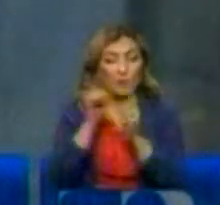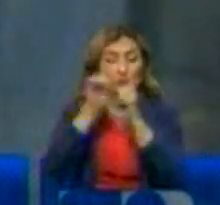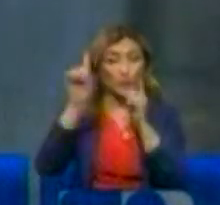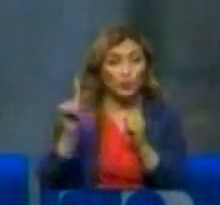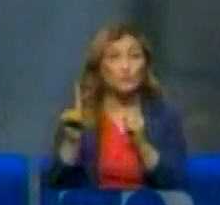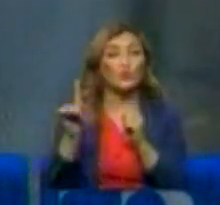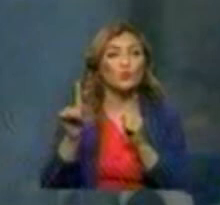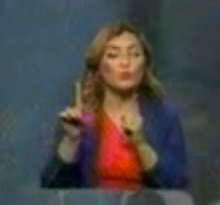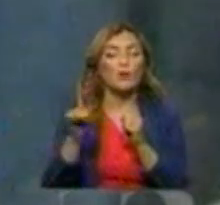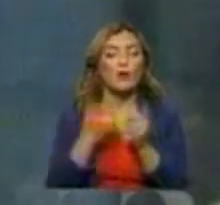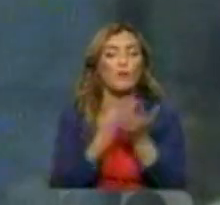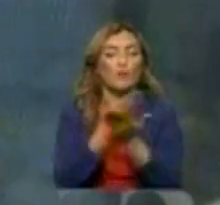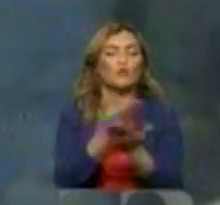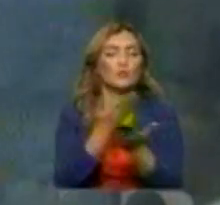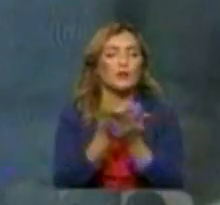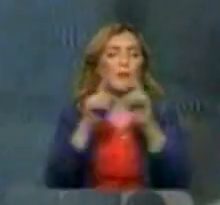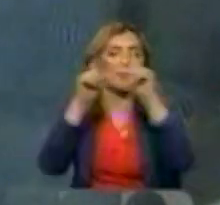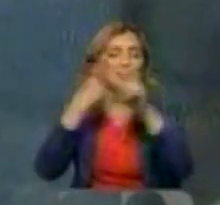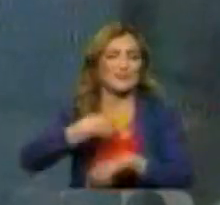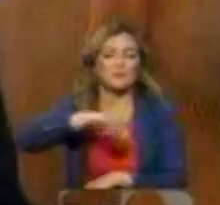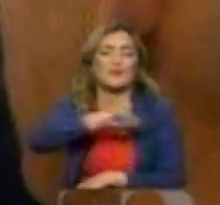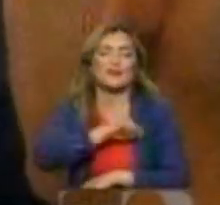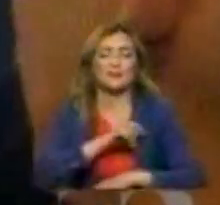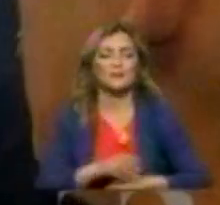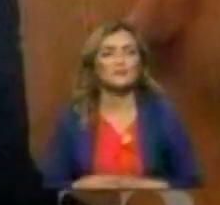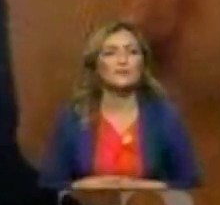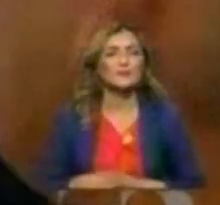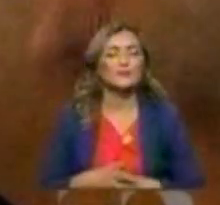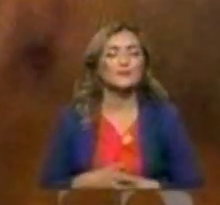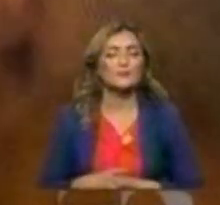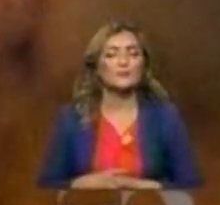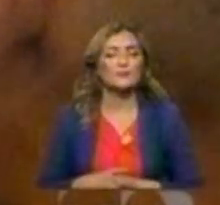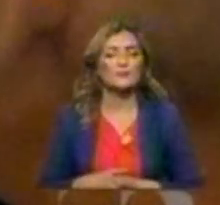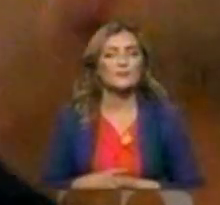las opciones que promueven empresas españolas joana ramos 24 horas